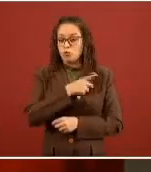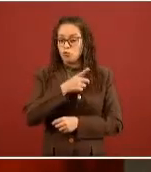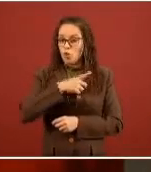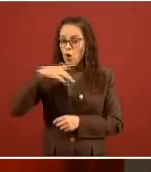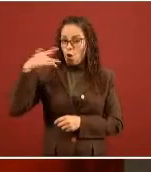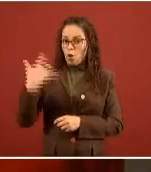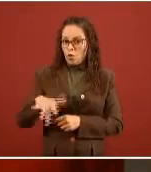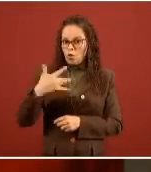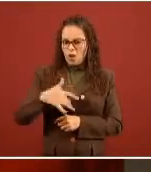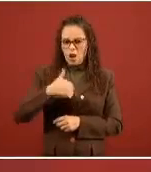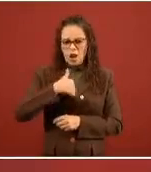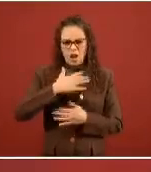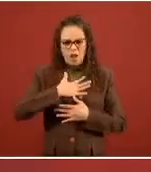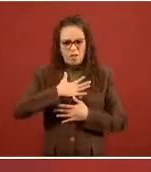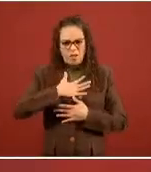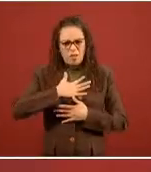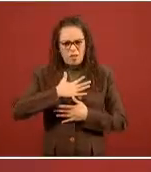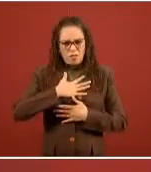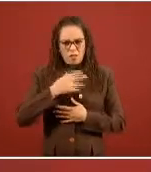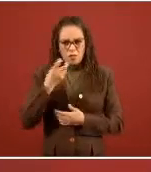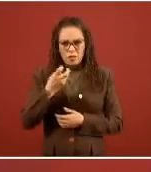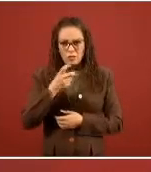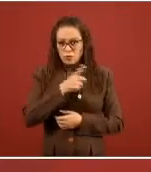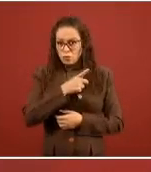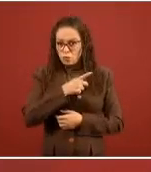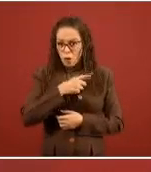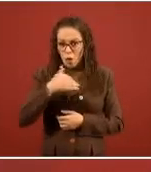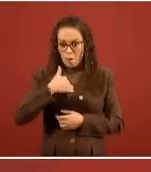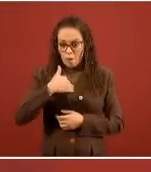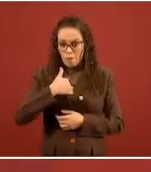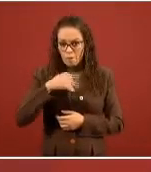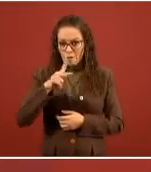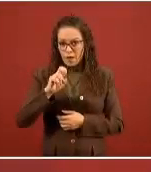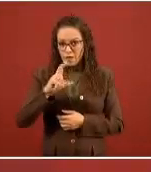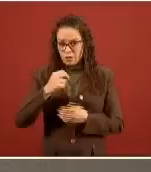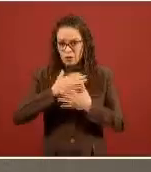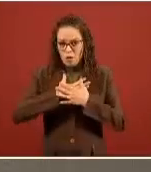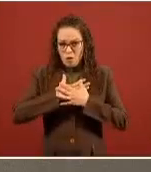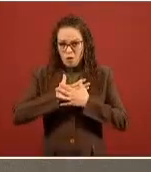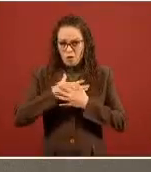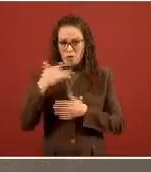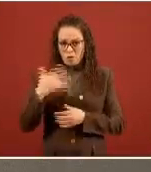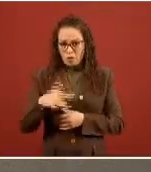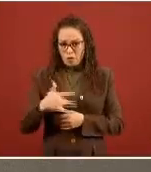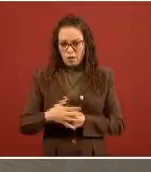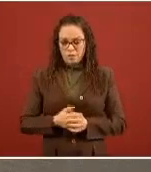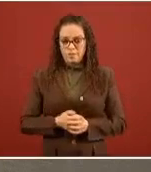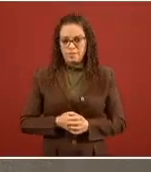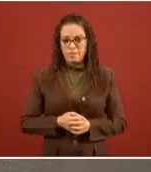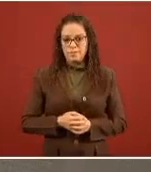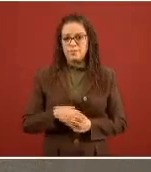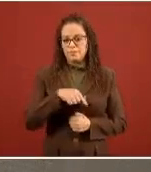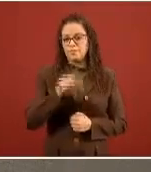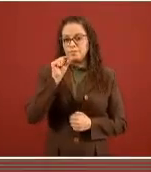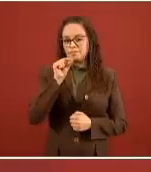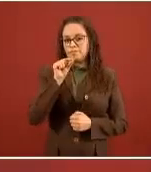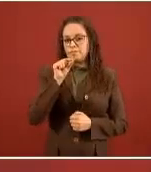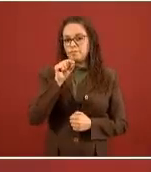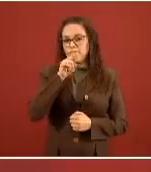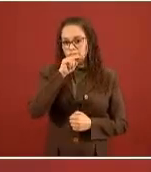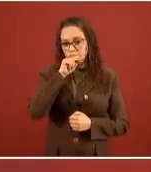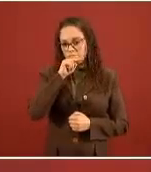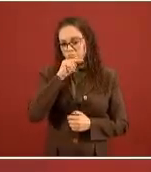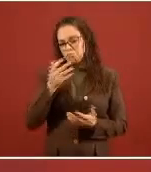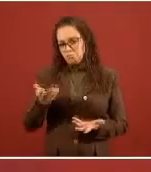solo, la dificultad respiratoria, de hecho, la dificultad respiratoria es el signo de alarma, digamos,